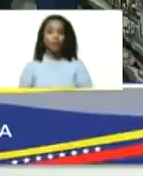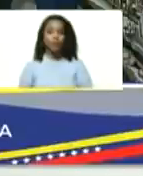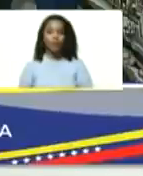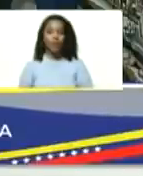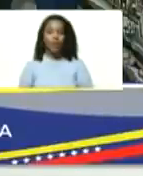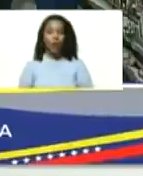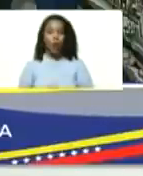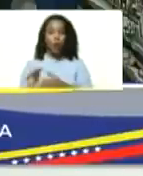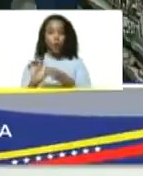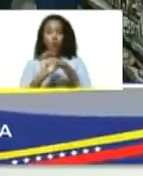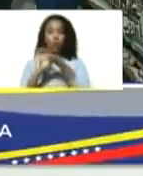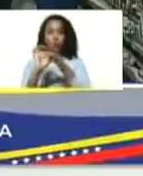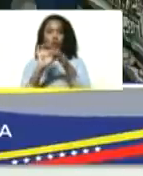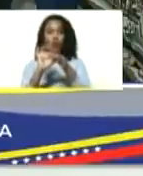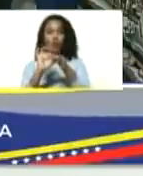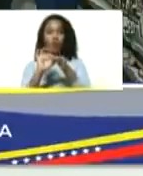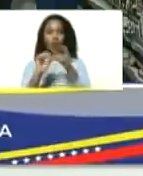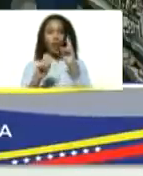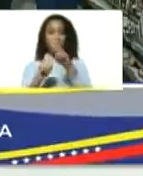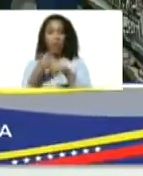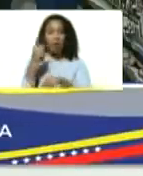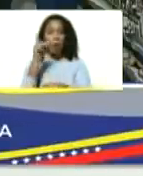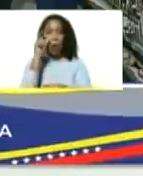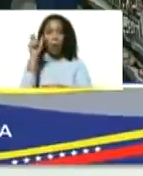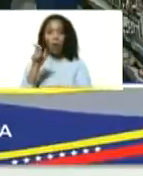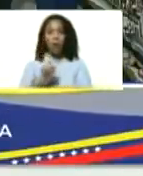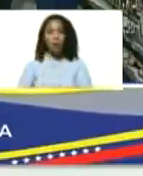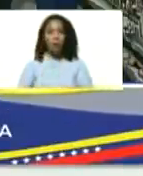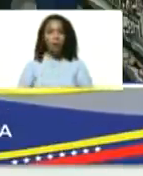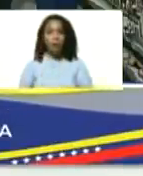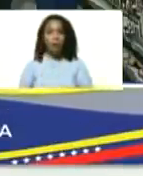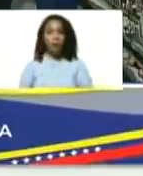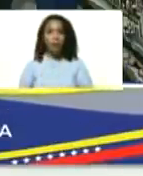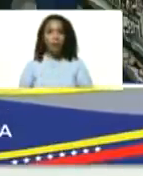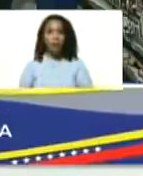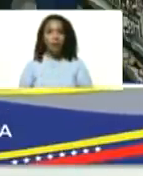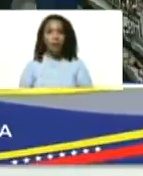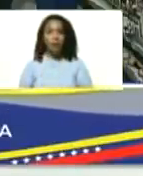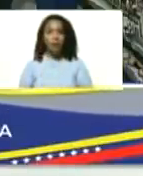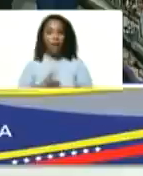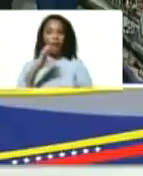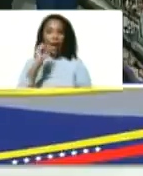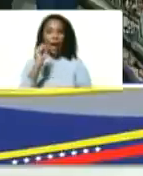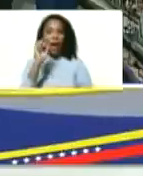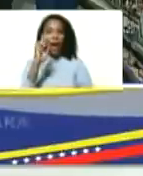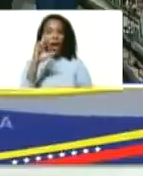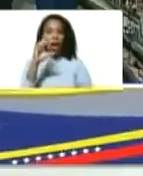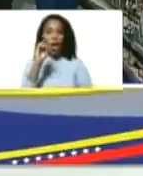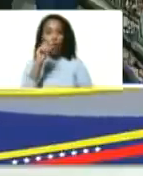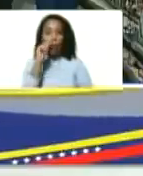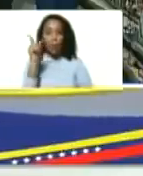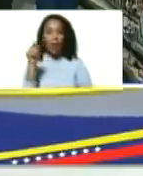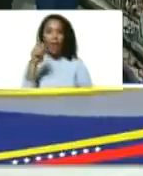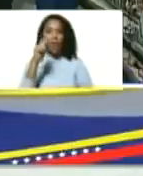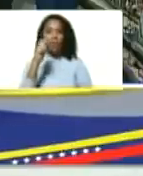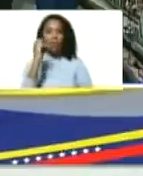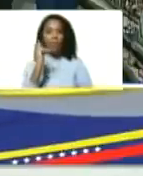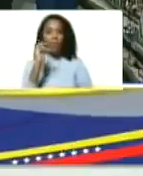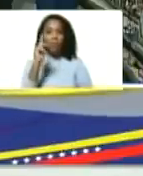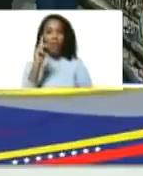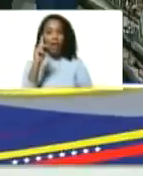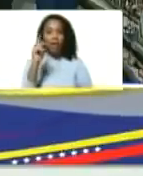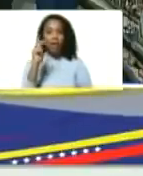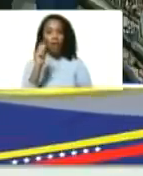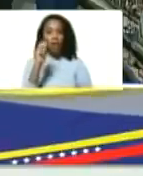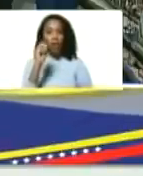unidos dijo carlos mar no así dijo que alomar tic toquero city tosqueras